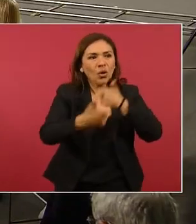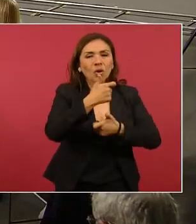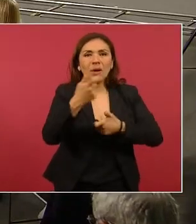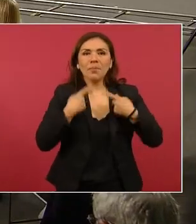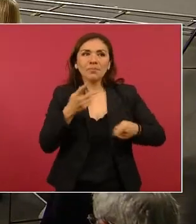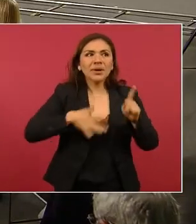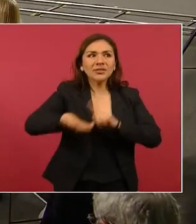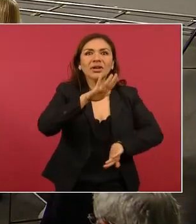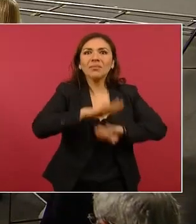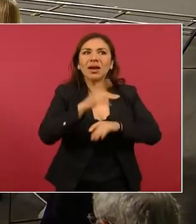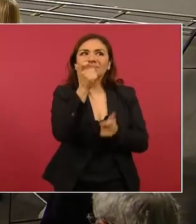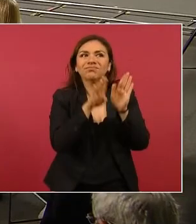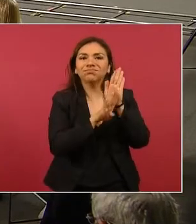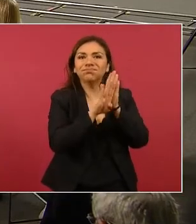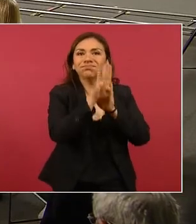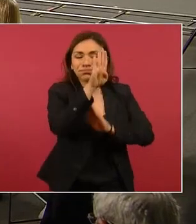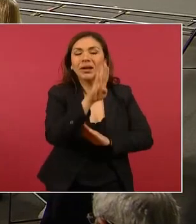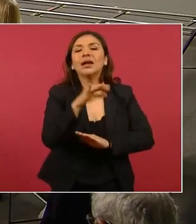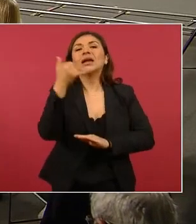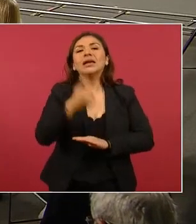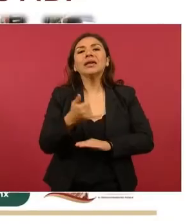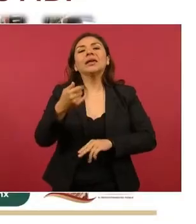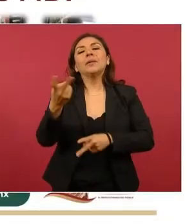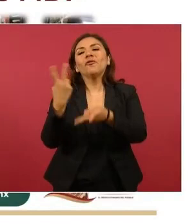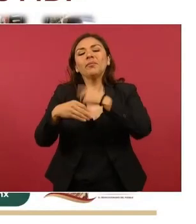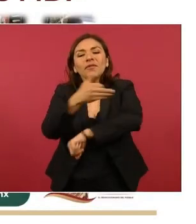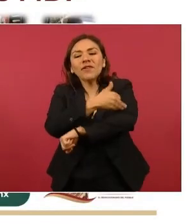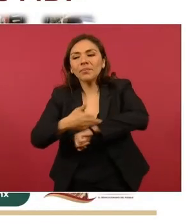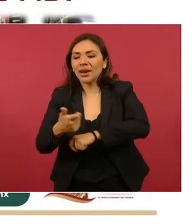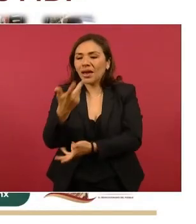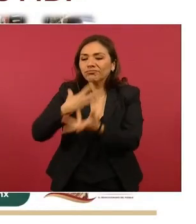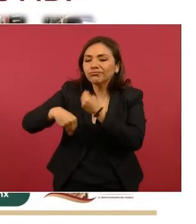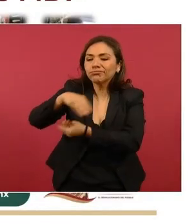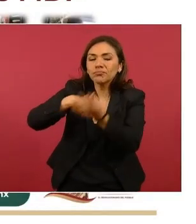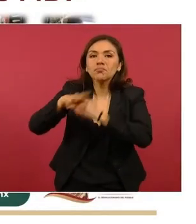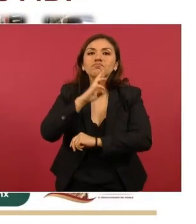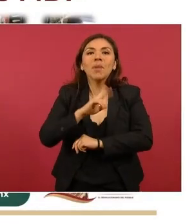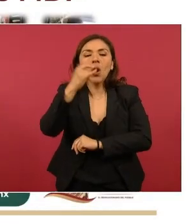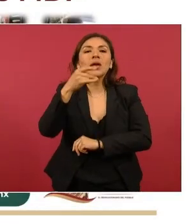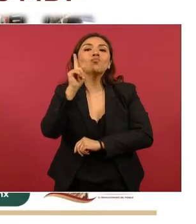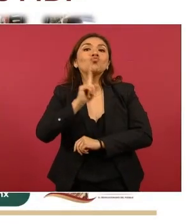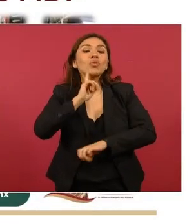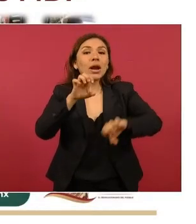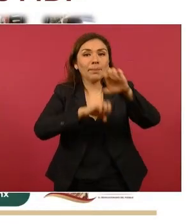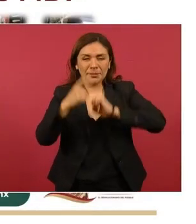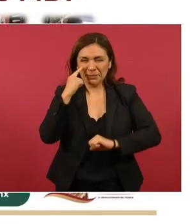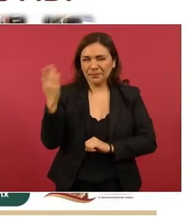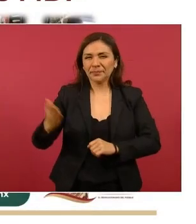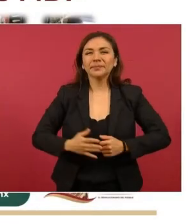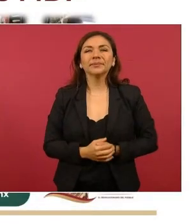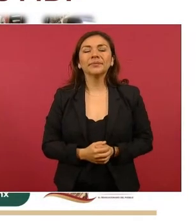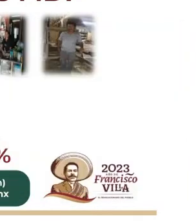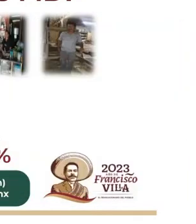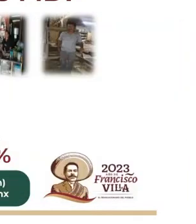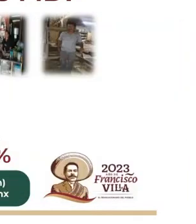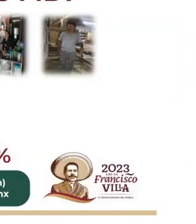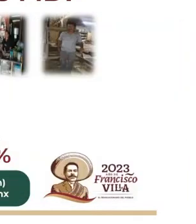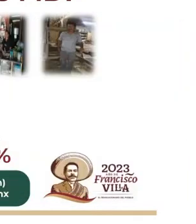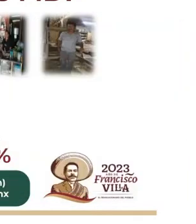los ingresos familiares y empodera a las mujeres empresarias. Como se ve en la lámina,